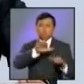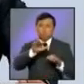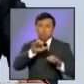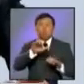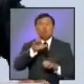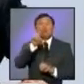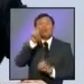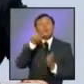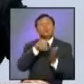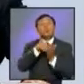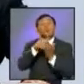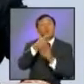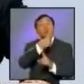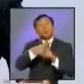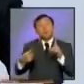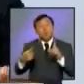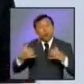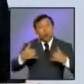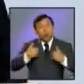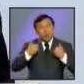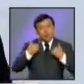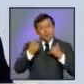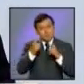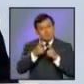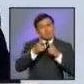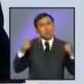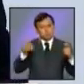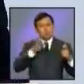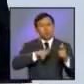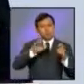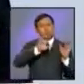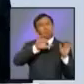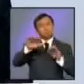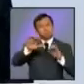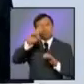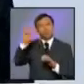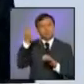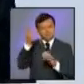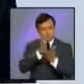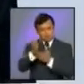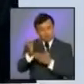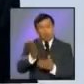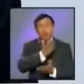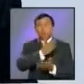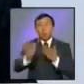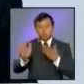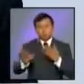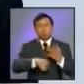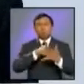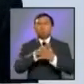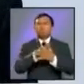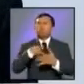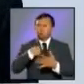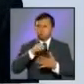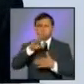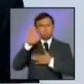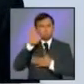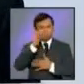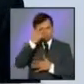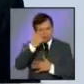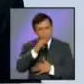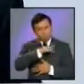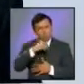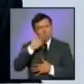más que repetirme lo que yo Ya escuché pero sí la mayoría de la gente no lo sabe Y fue muy bueno de su parte le vi dos puntos muy